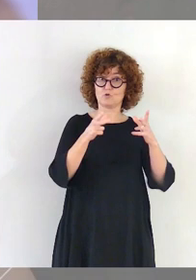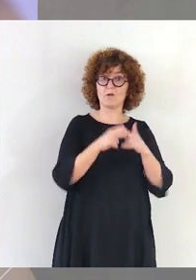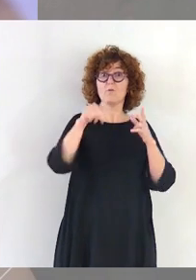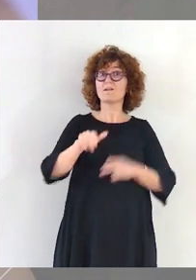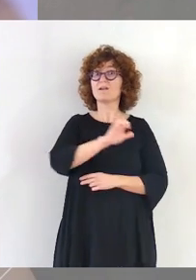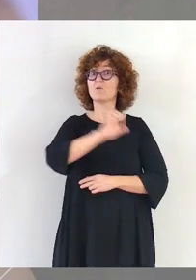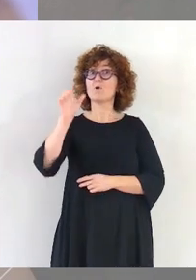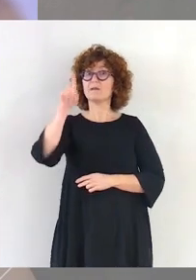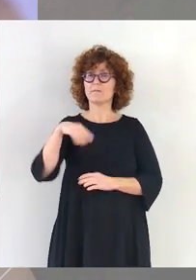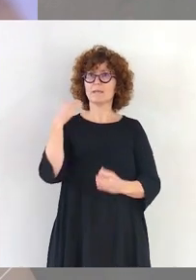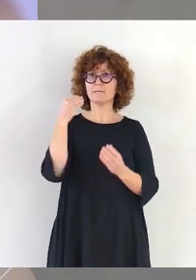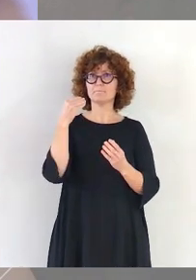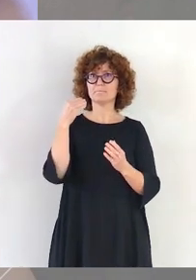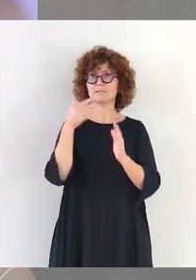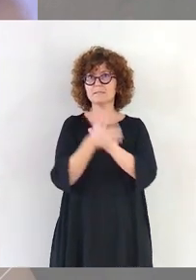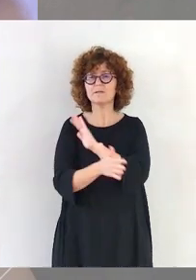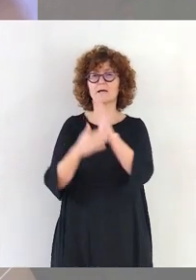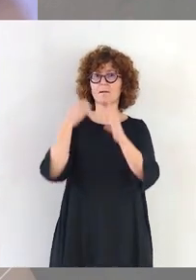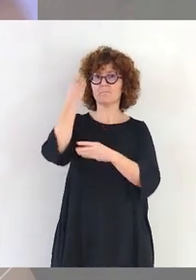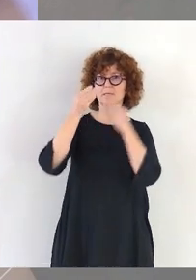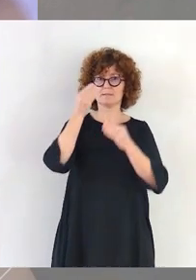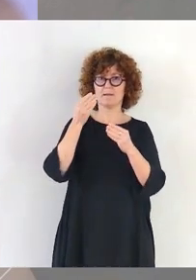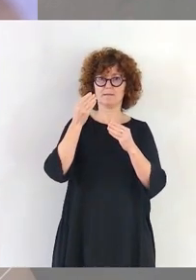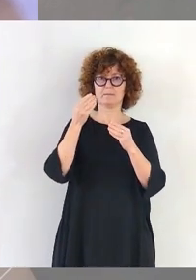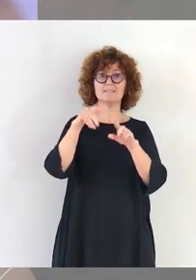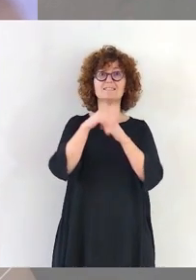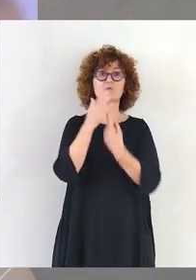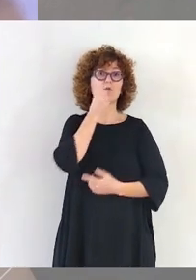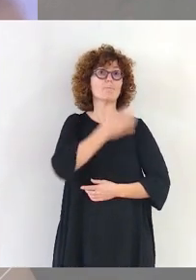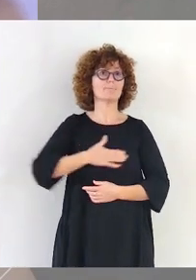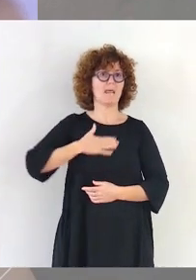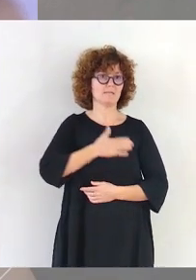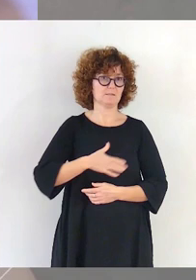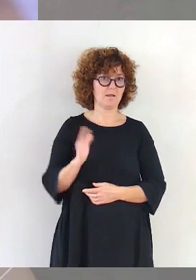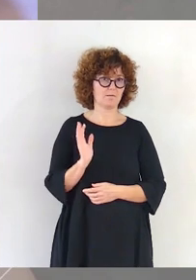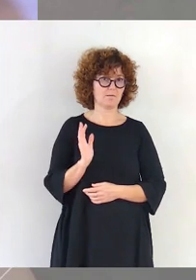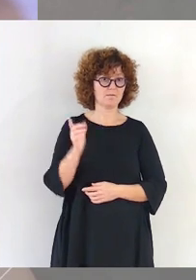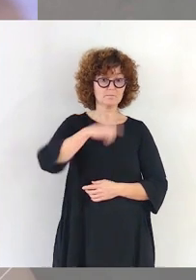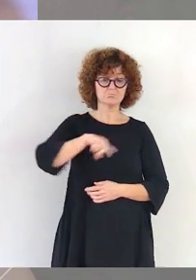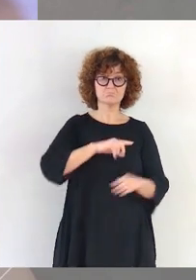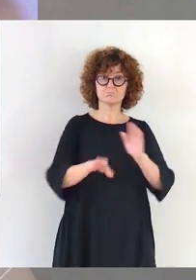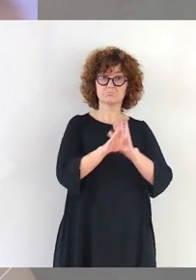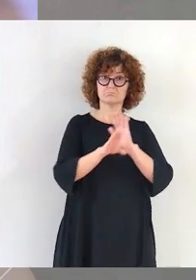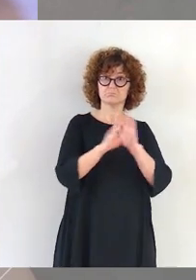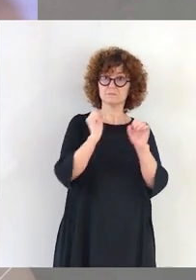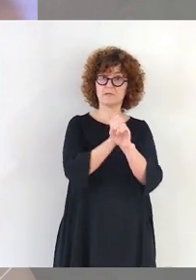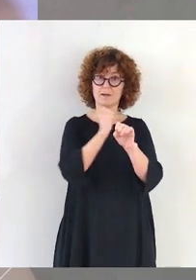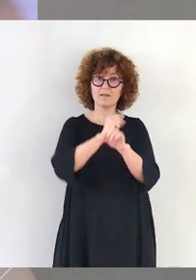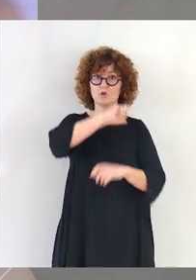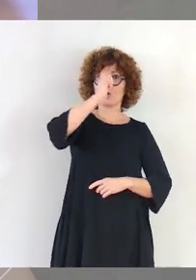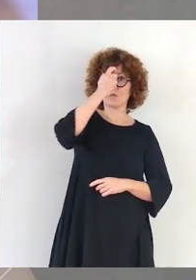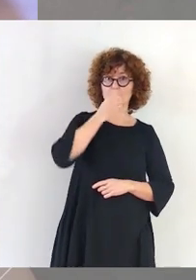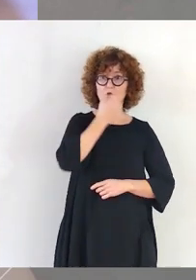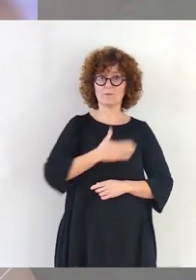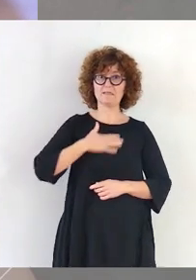creo que eso significa también repensar en nuestra idea de estado est de bienestar podemos seguir trabajando podemos seguir pensando con el concepto de estado de